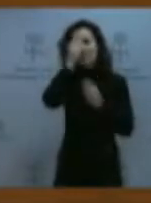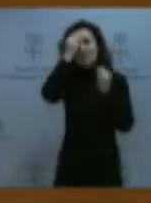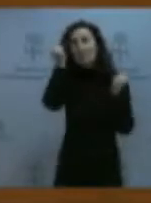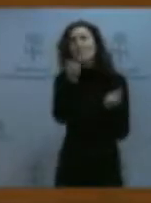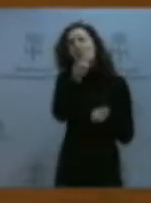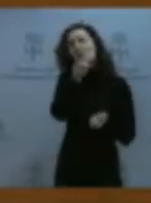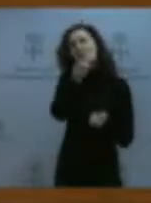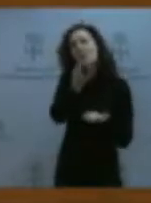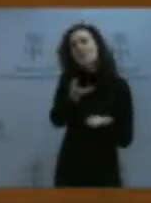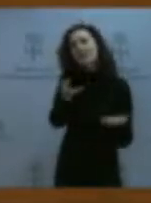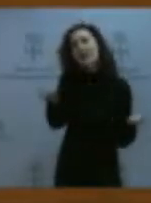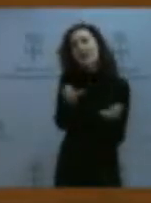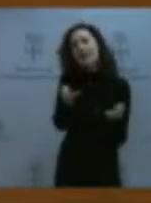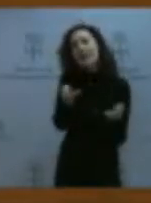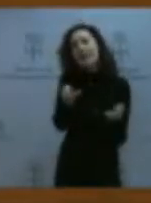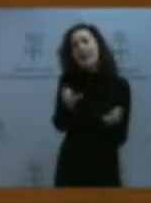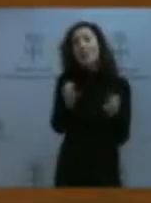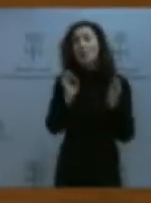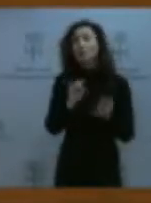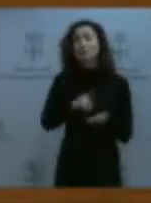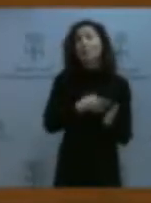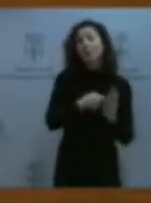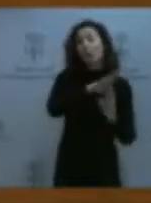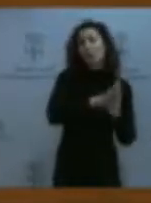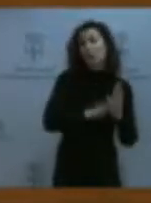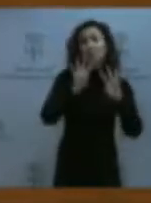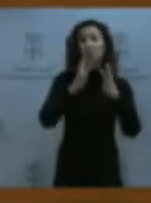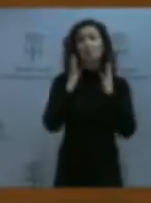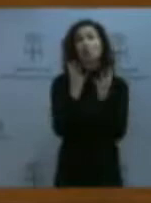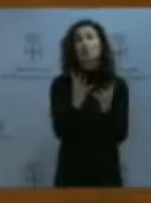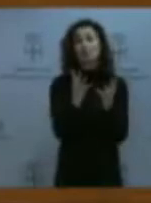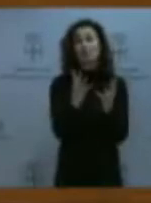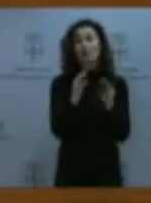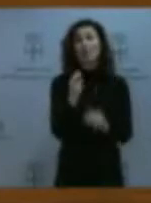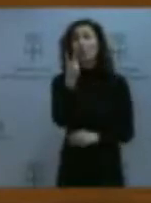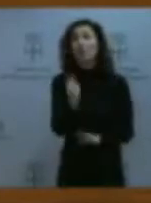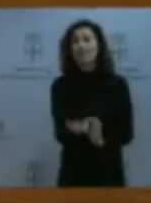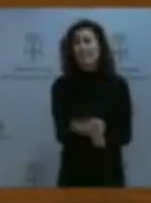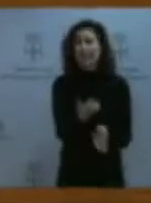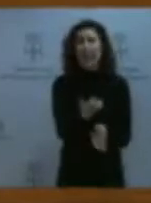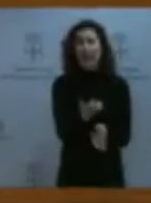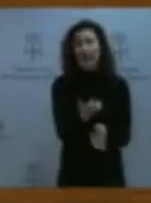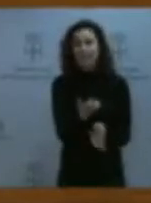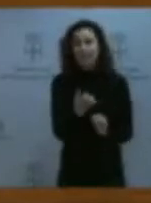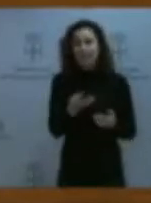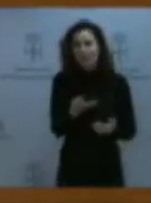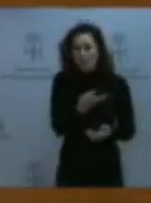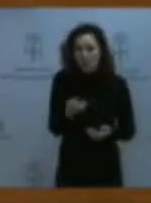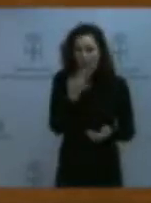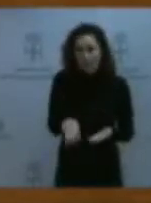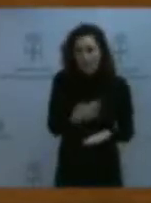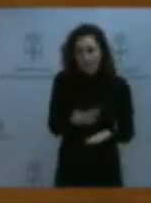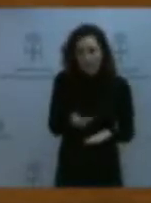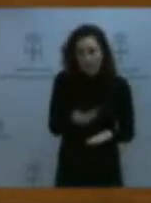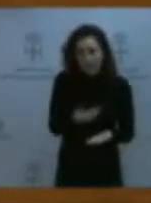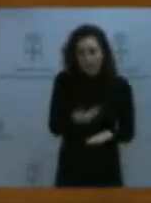los miembros del Consejo con menos de 48 horas de antelación, casi 400 páginas de consulta presencial única y exclusivamente